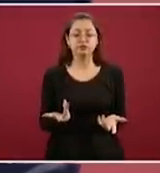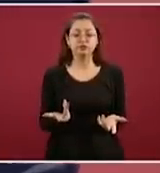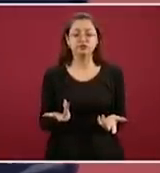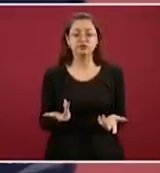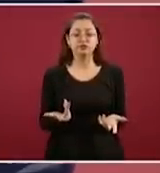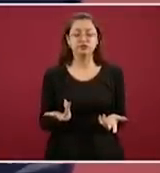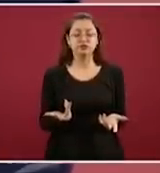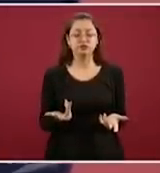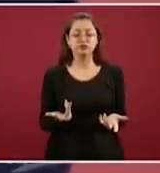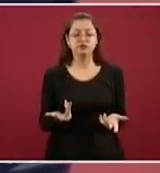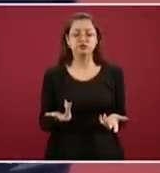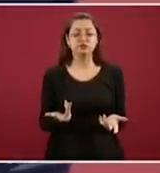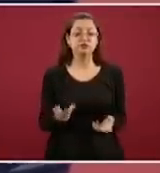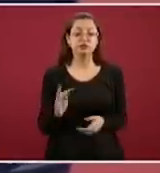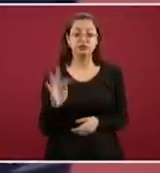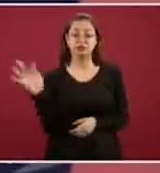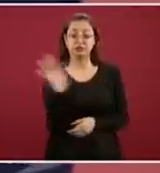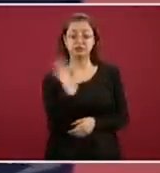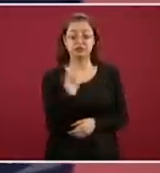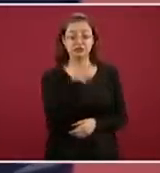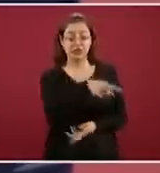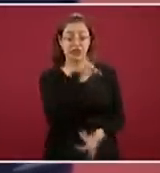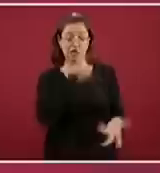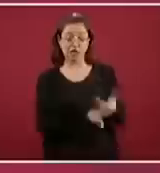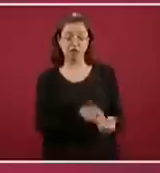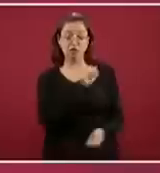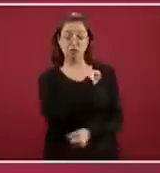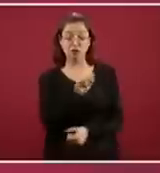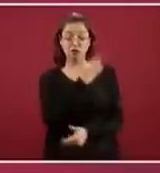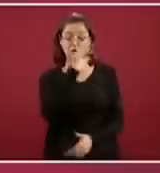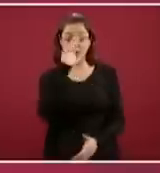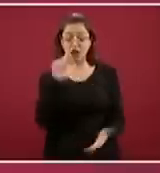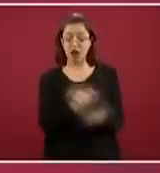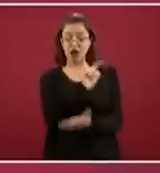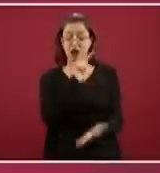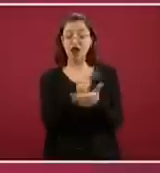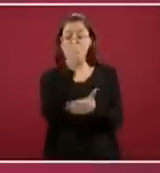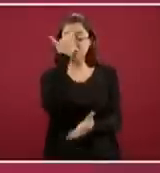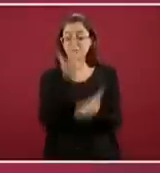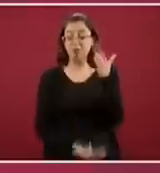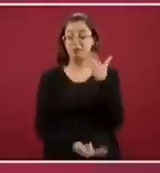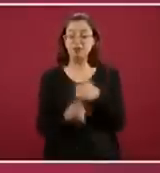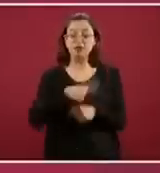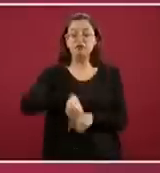son presuntamente responsables de delitos.